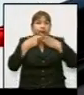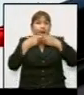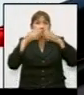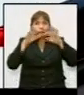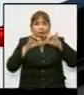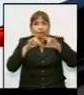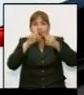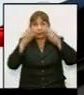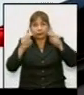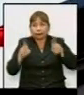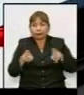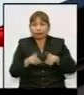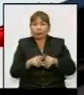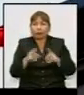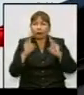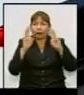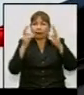tema,